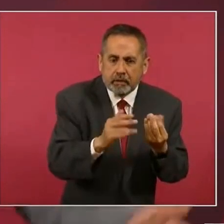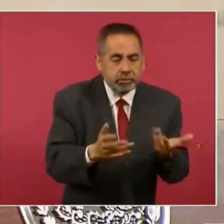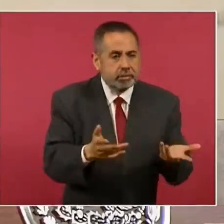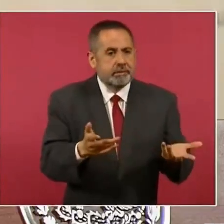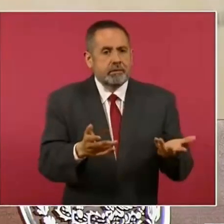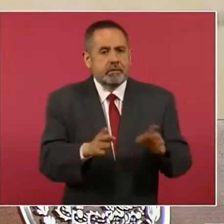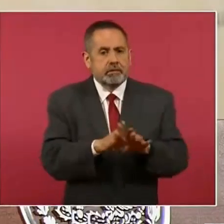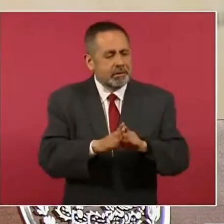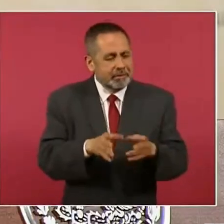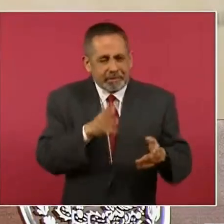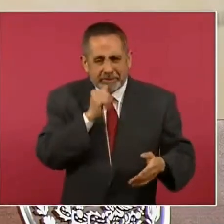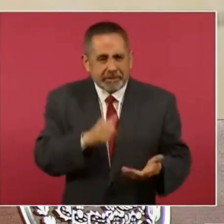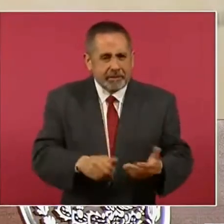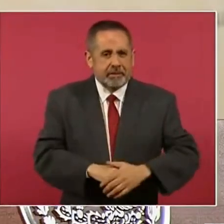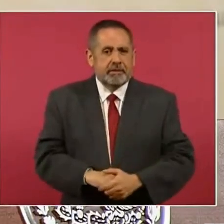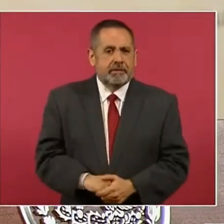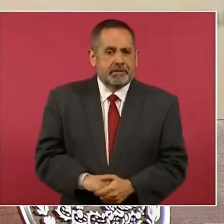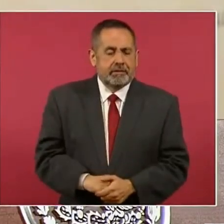¿Cómo?